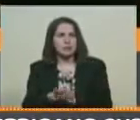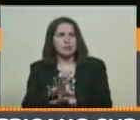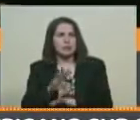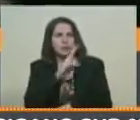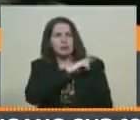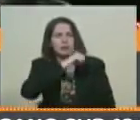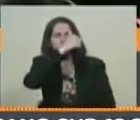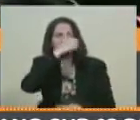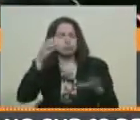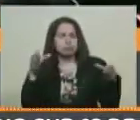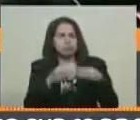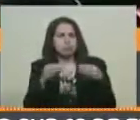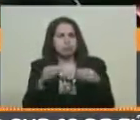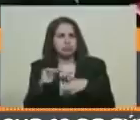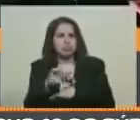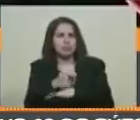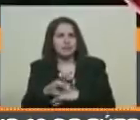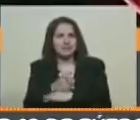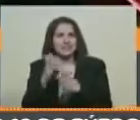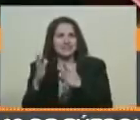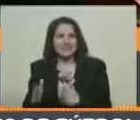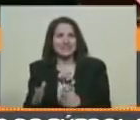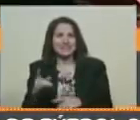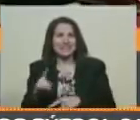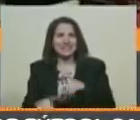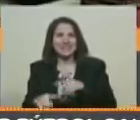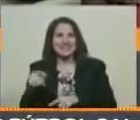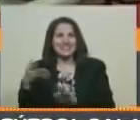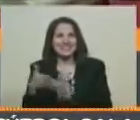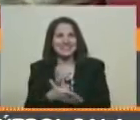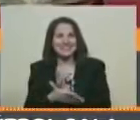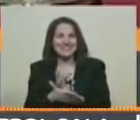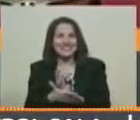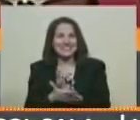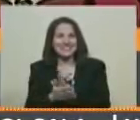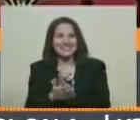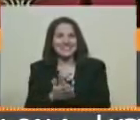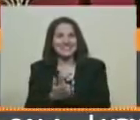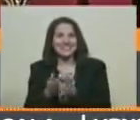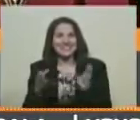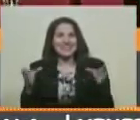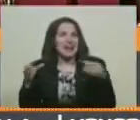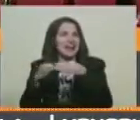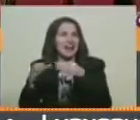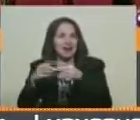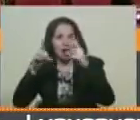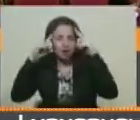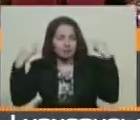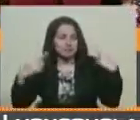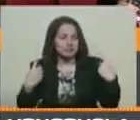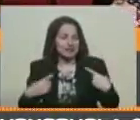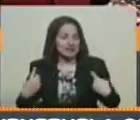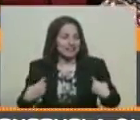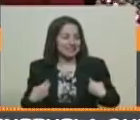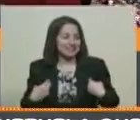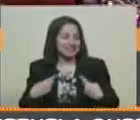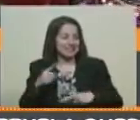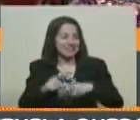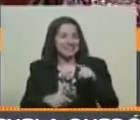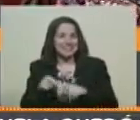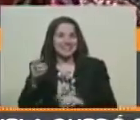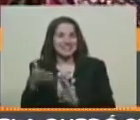Allí vemos también al presidente de la Fundación, Paul Dillman, acompañándolos en esta importante reunión y que además es el